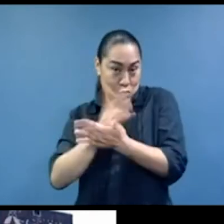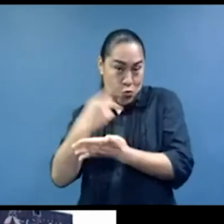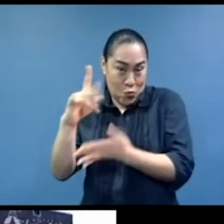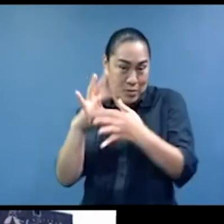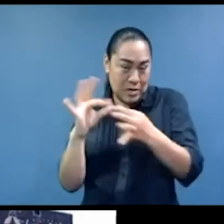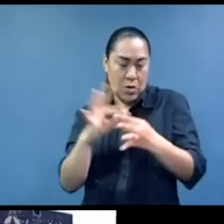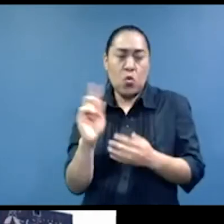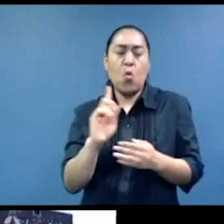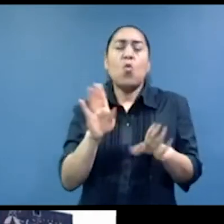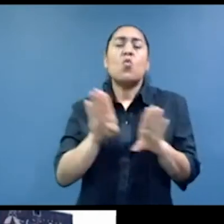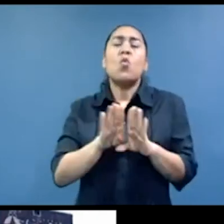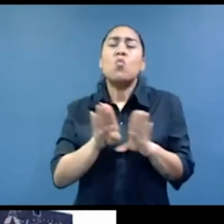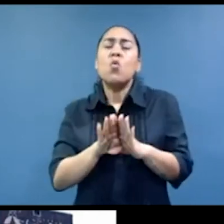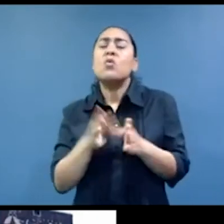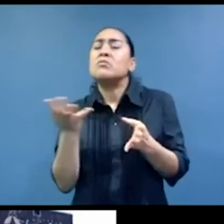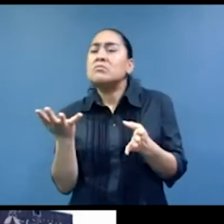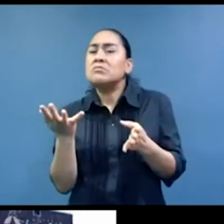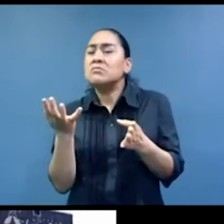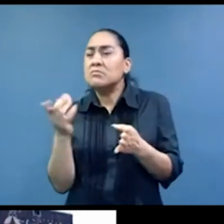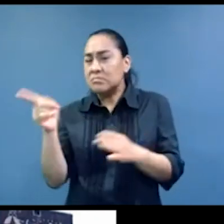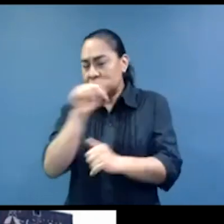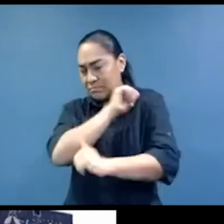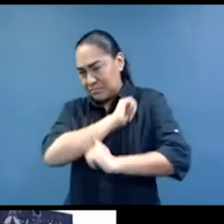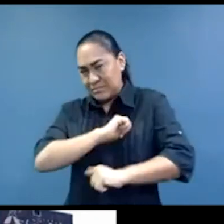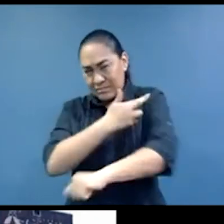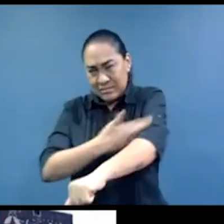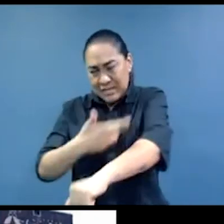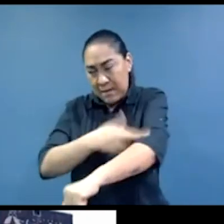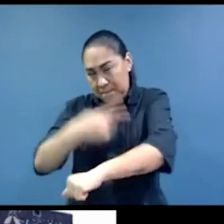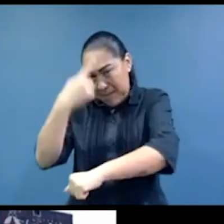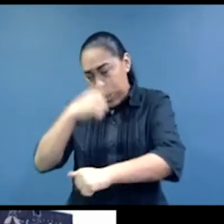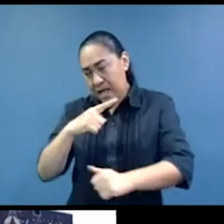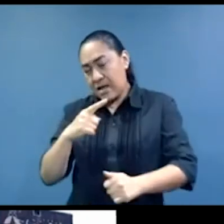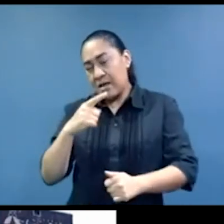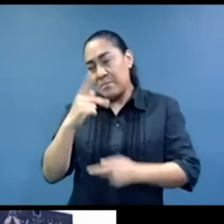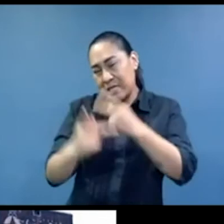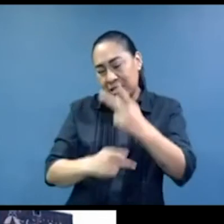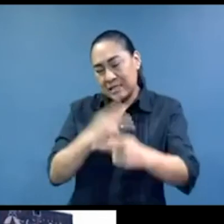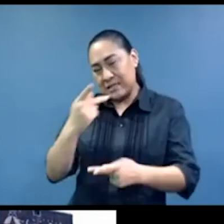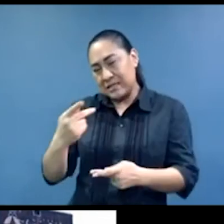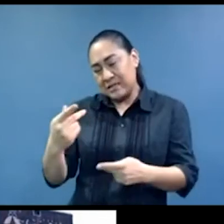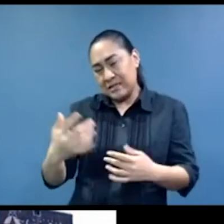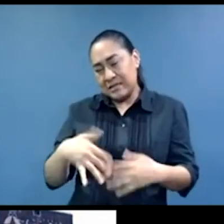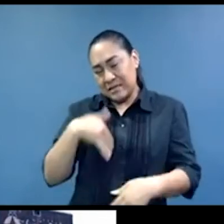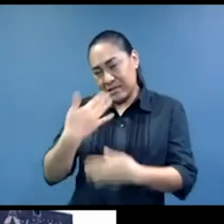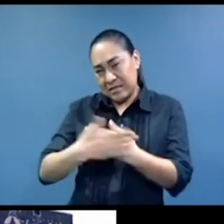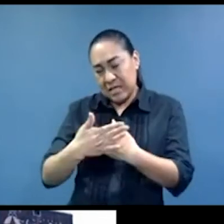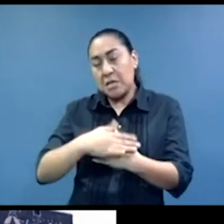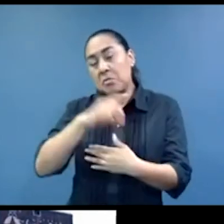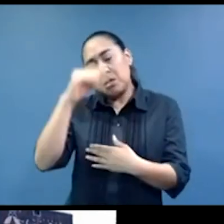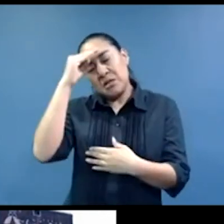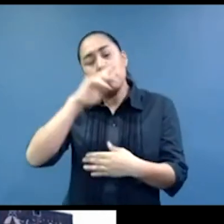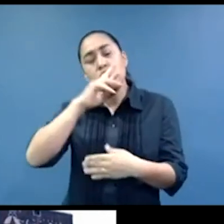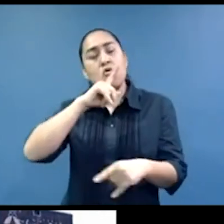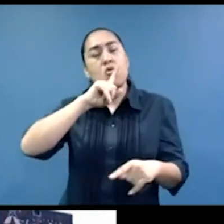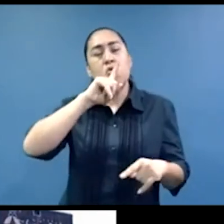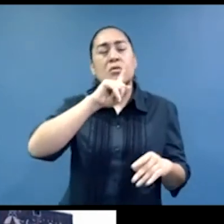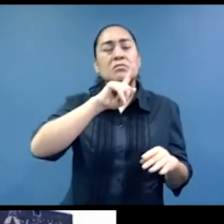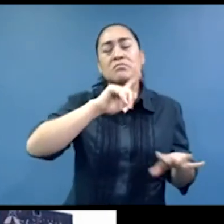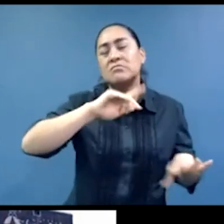concepto de turismo reproductivo se ha criticado y se ha intentado proponer, por ejemplo, el de exilio reproductivo, ¿no? Como la